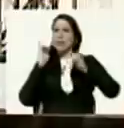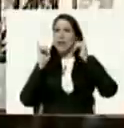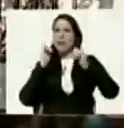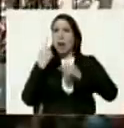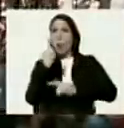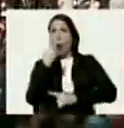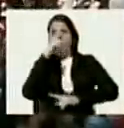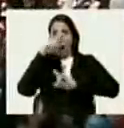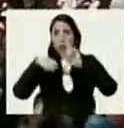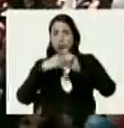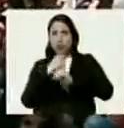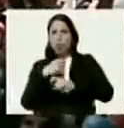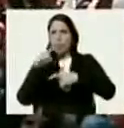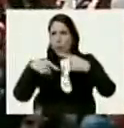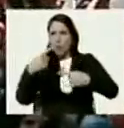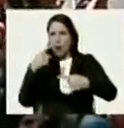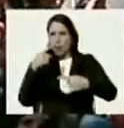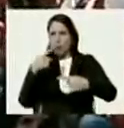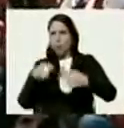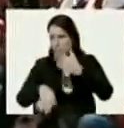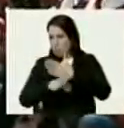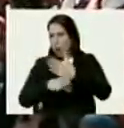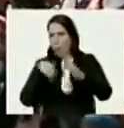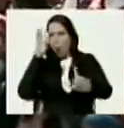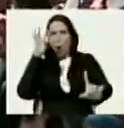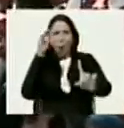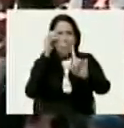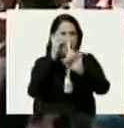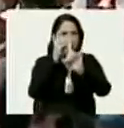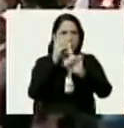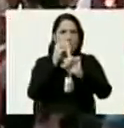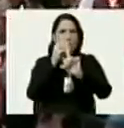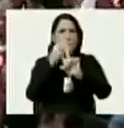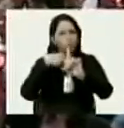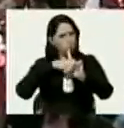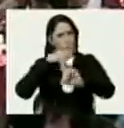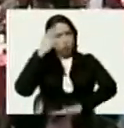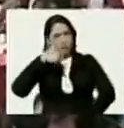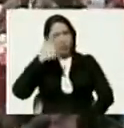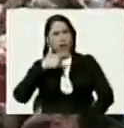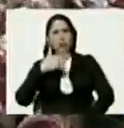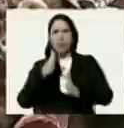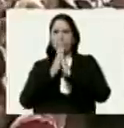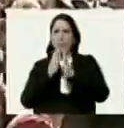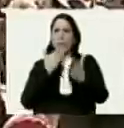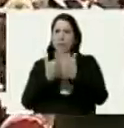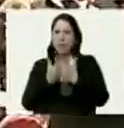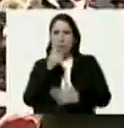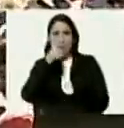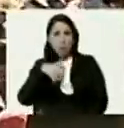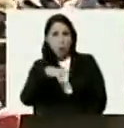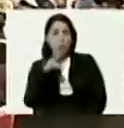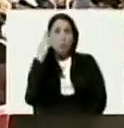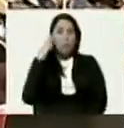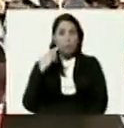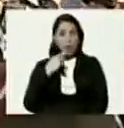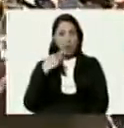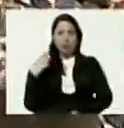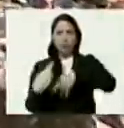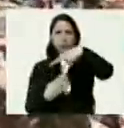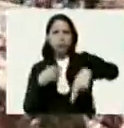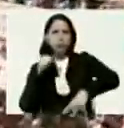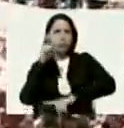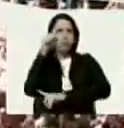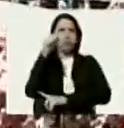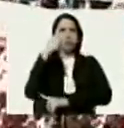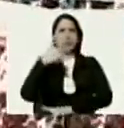Vamos a ser objetivos. Vamos a ser serios. El pueblo bolivariano,